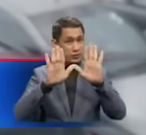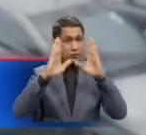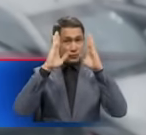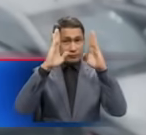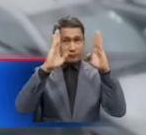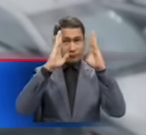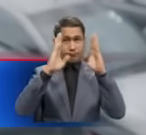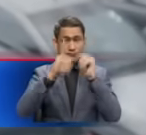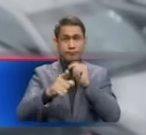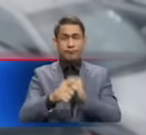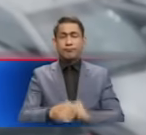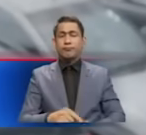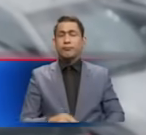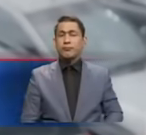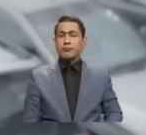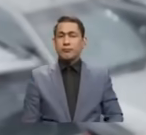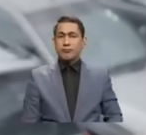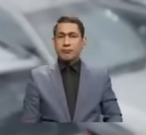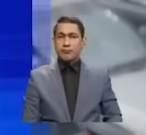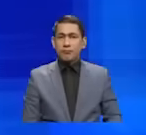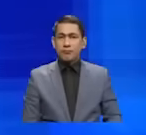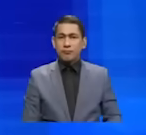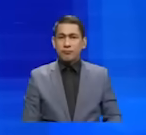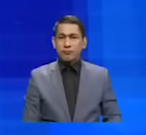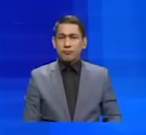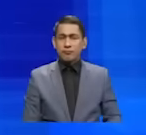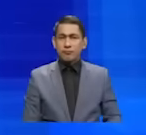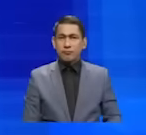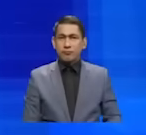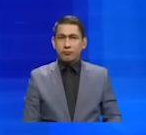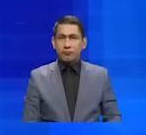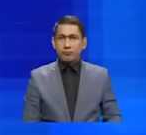de la sintonía de TC Televisión.